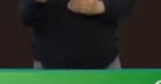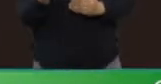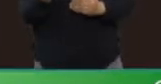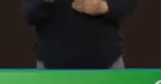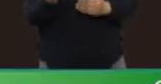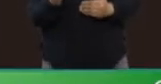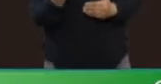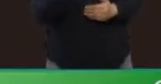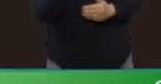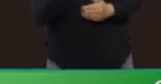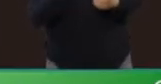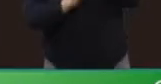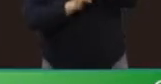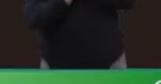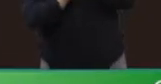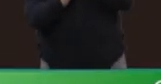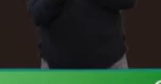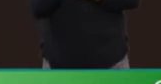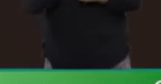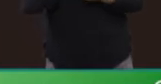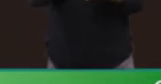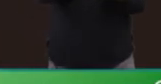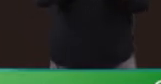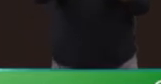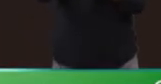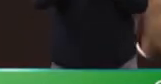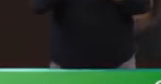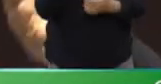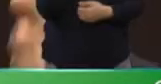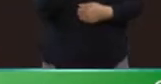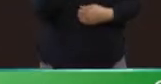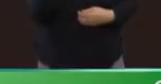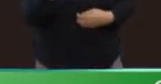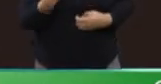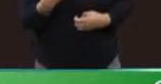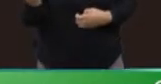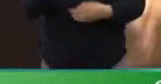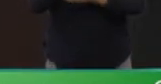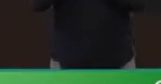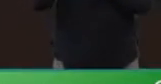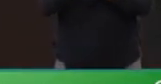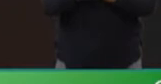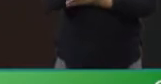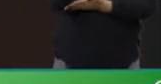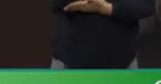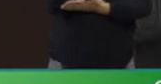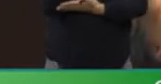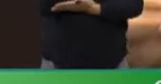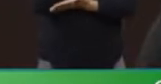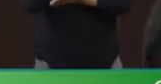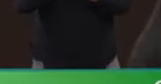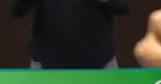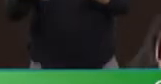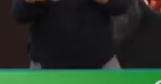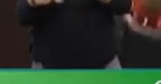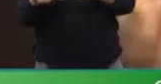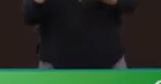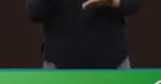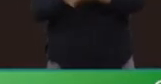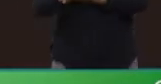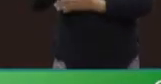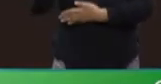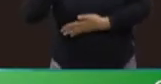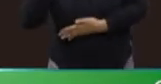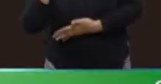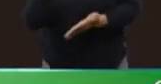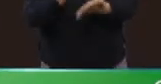también del corazón en donde tienen que comprar el medicamento y tan solo por comprar el medicamento por comprar por pagar la pagar